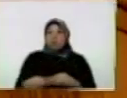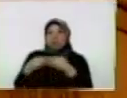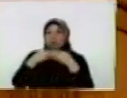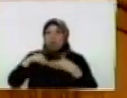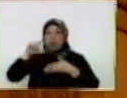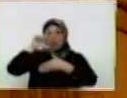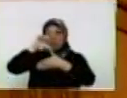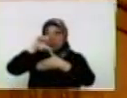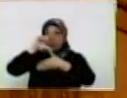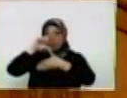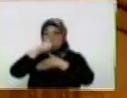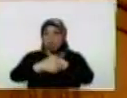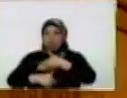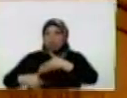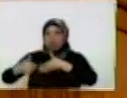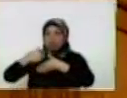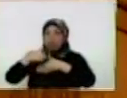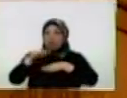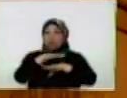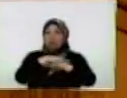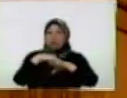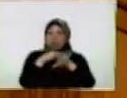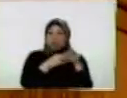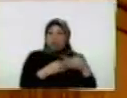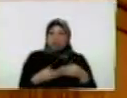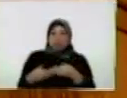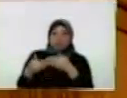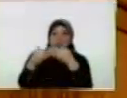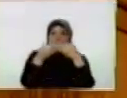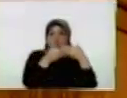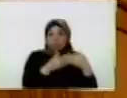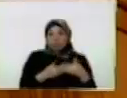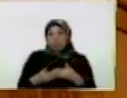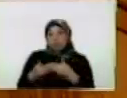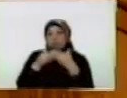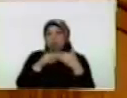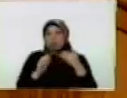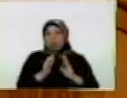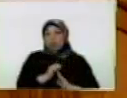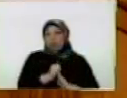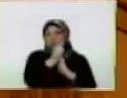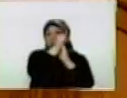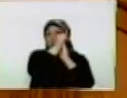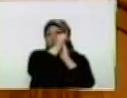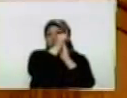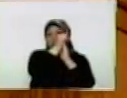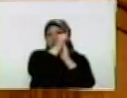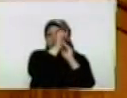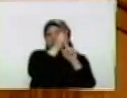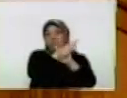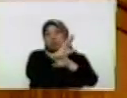Latinoamérica, Estados Unidos, el imperio norteamericano. Pero